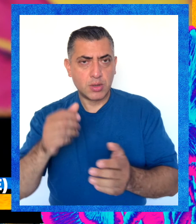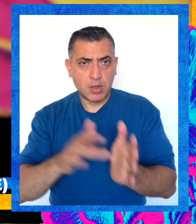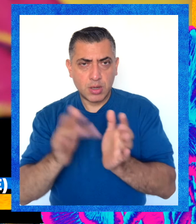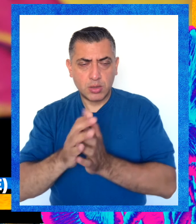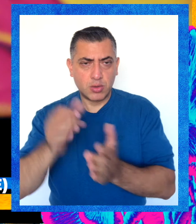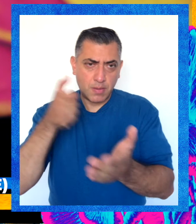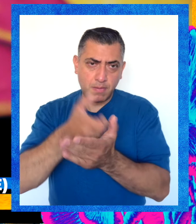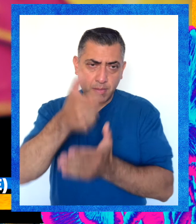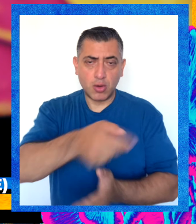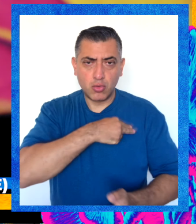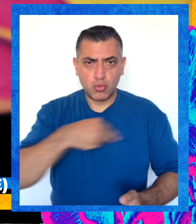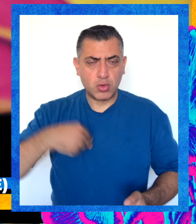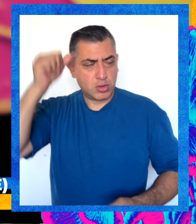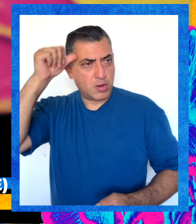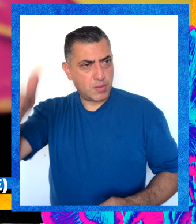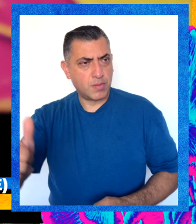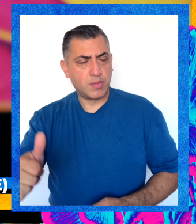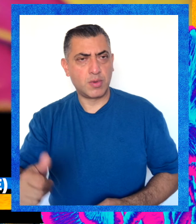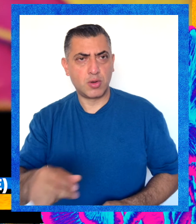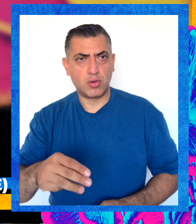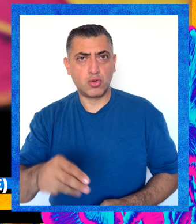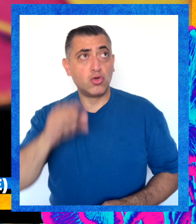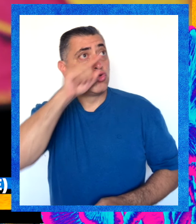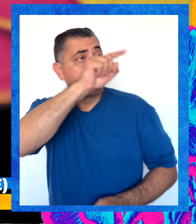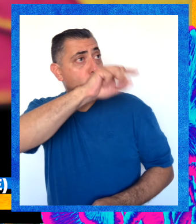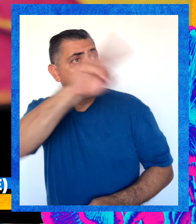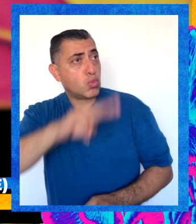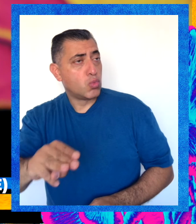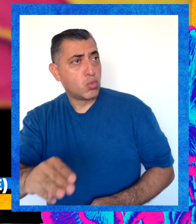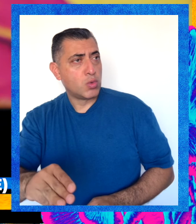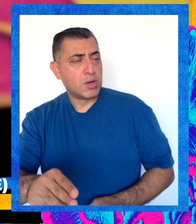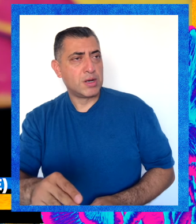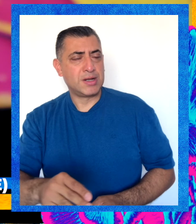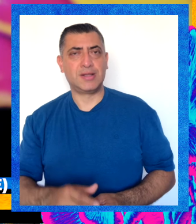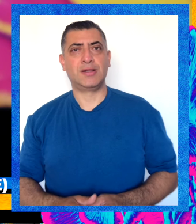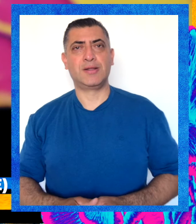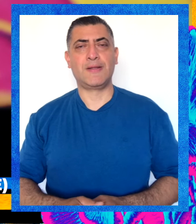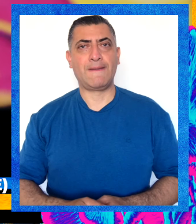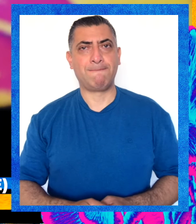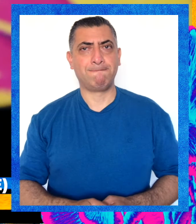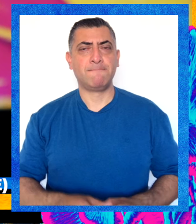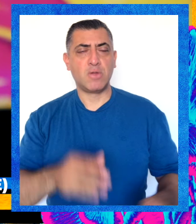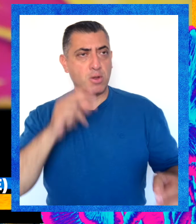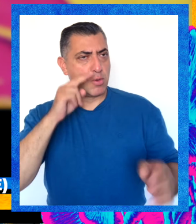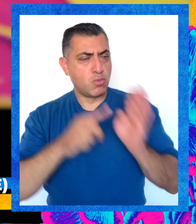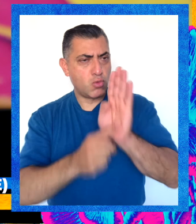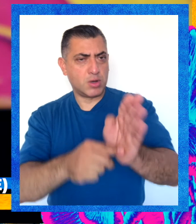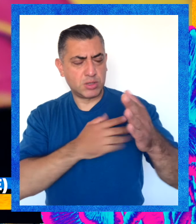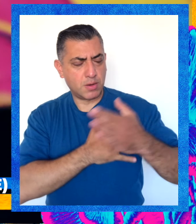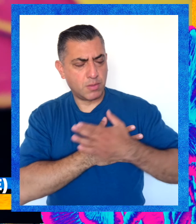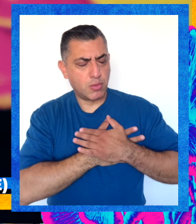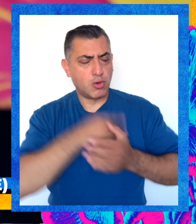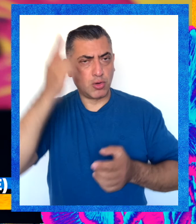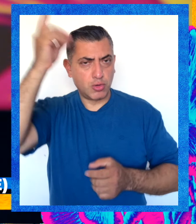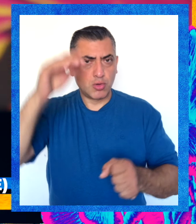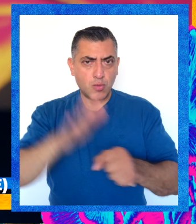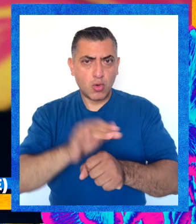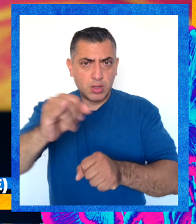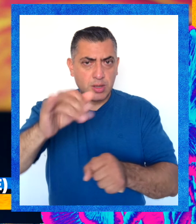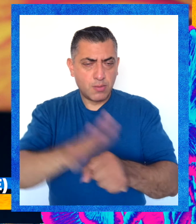nuestros pecados a través de su muerte se satisfizo la justicia de dios pero esto también nos muestra el gran amor de dios por ti